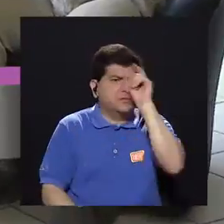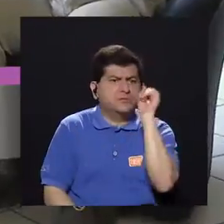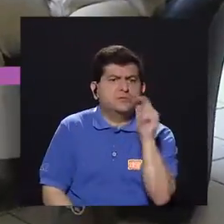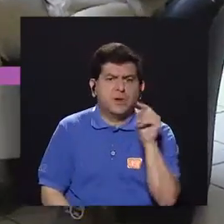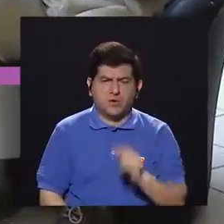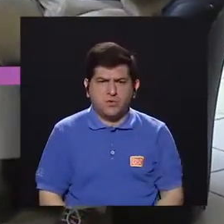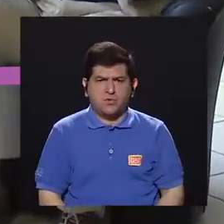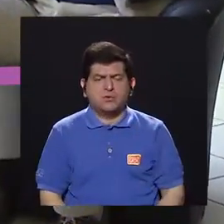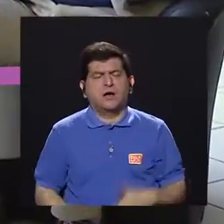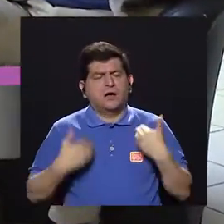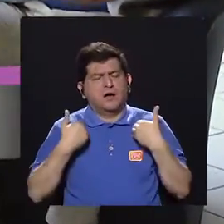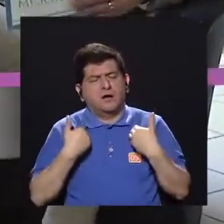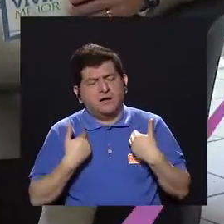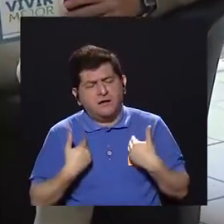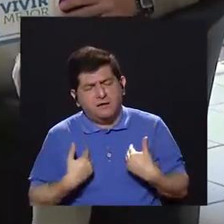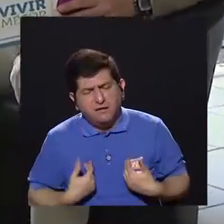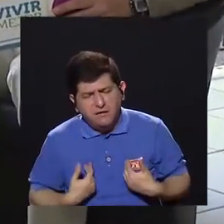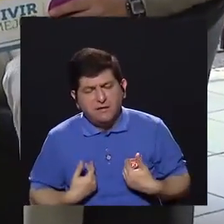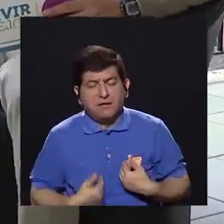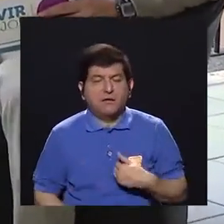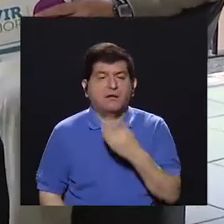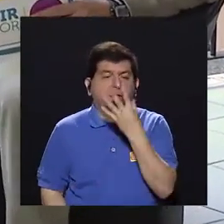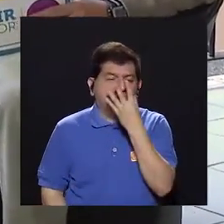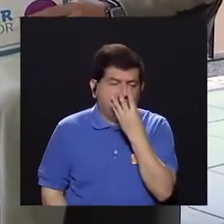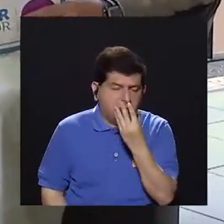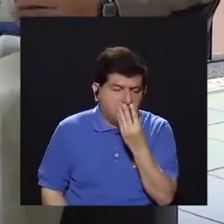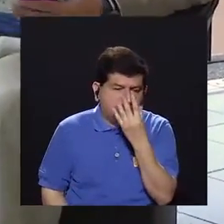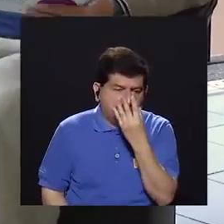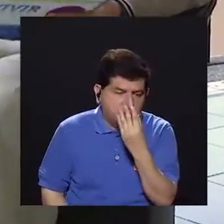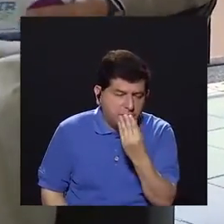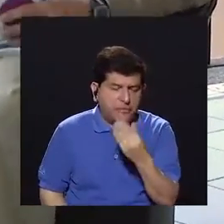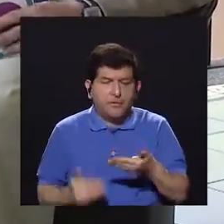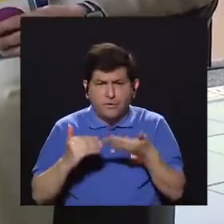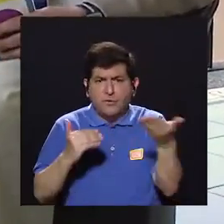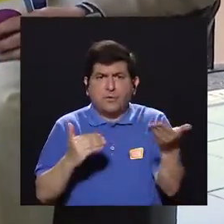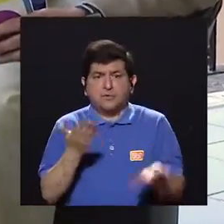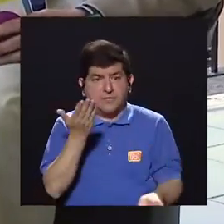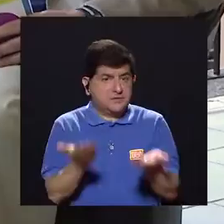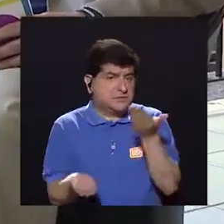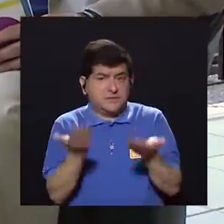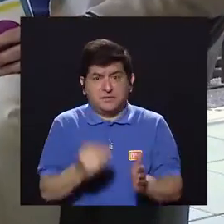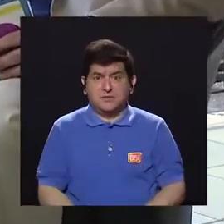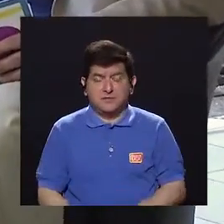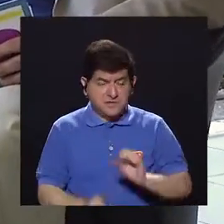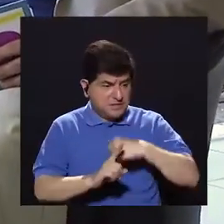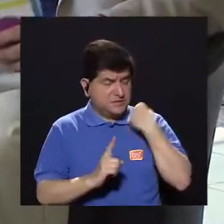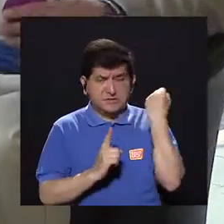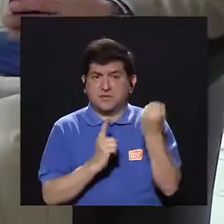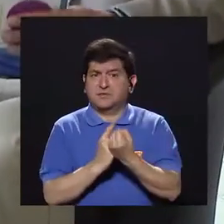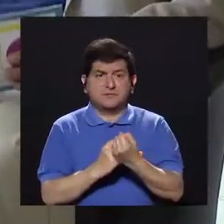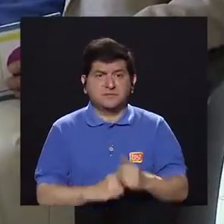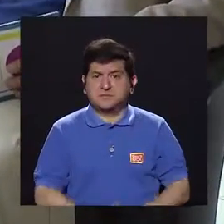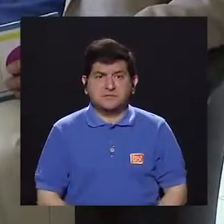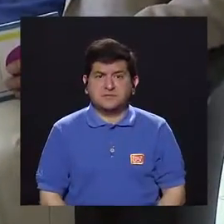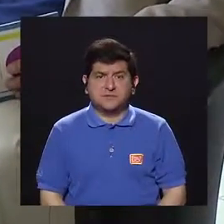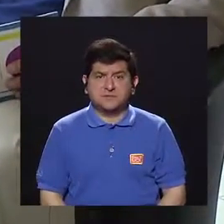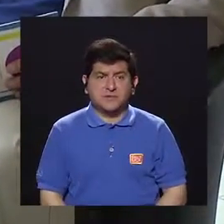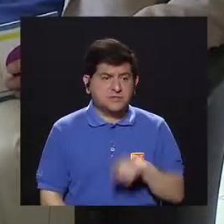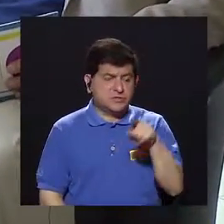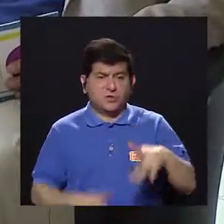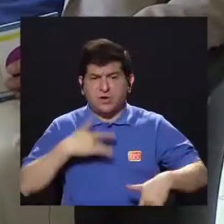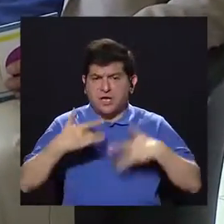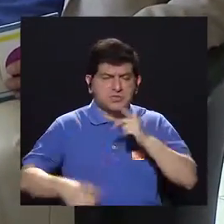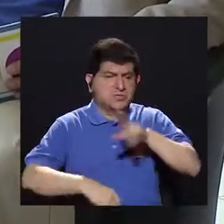somnolencia, ese tipo de cosas y realmente pues esos son síntomas muy comunes por los cuales la gente